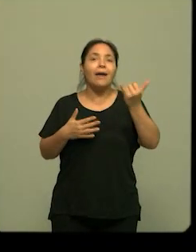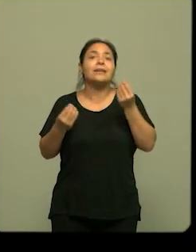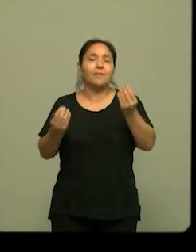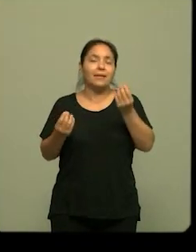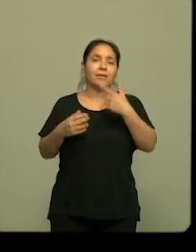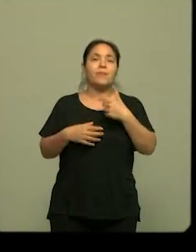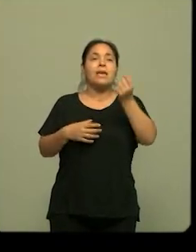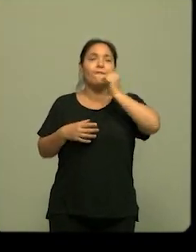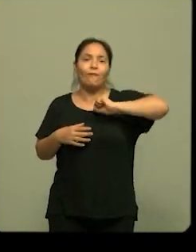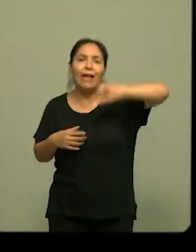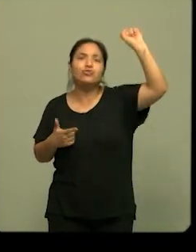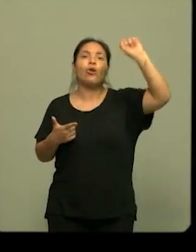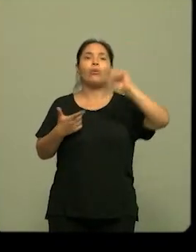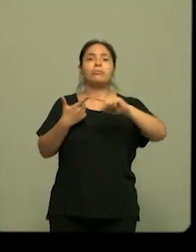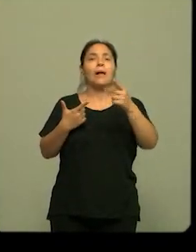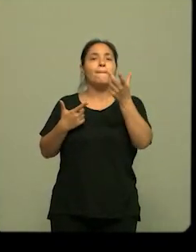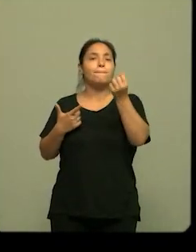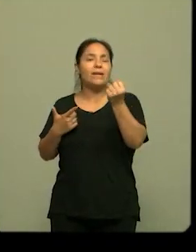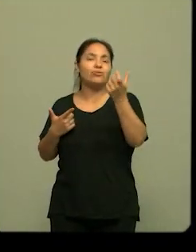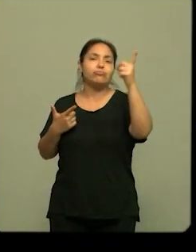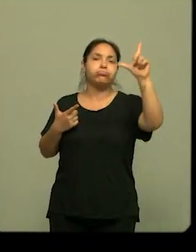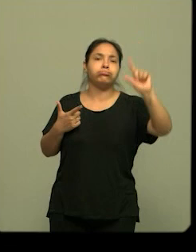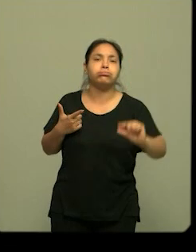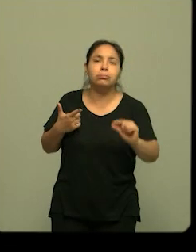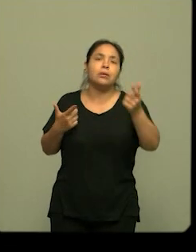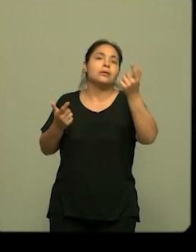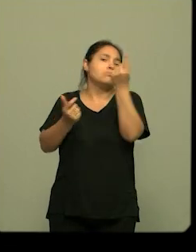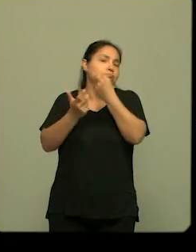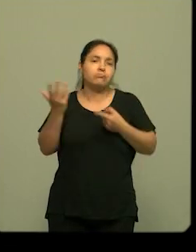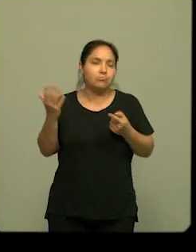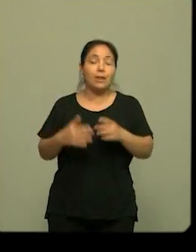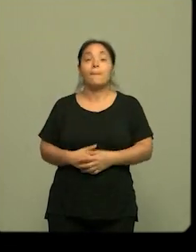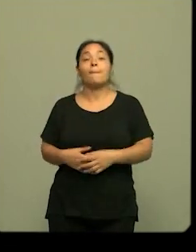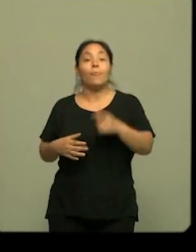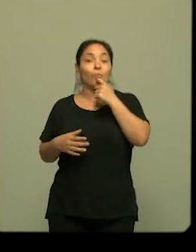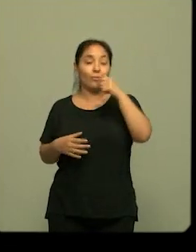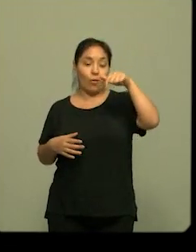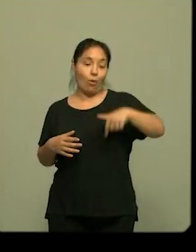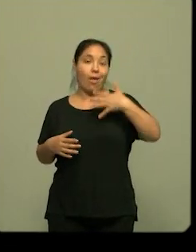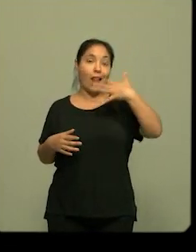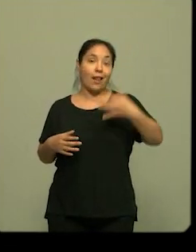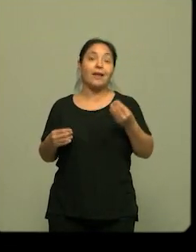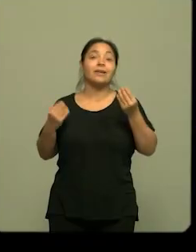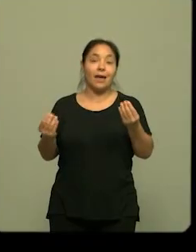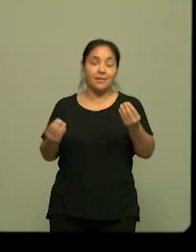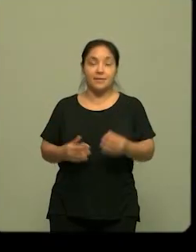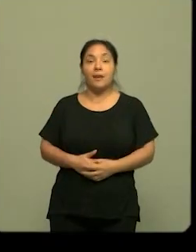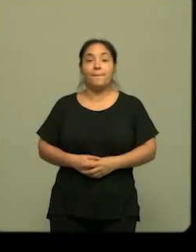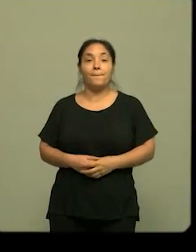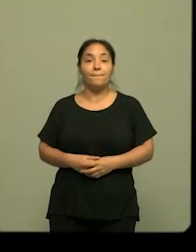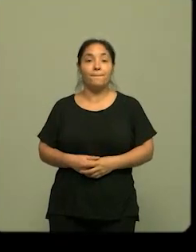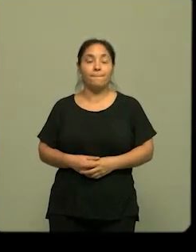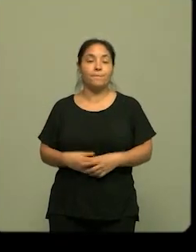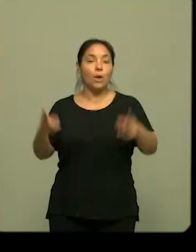devaluación, el peso que tienen las monedas, ¿no? Entonces, Sí, por ejemplo, nosotros hoy tenemos una realidad donde estábamos captando